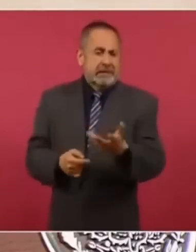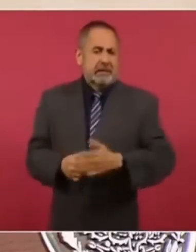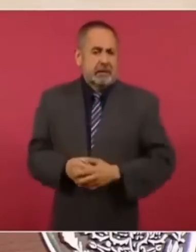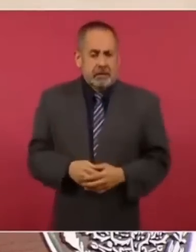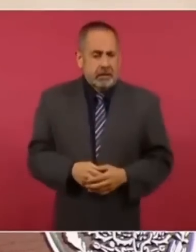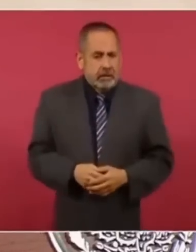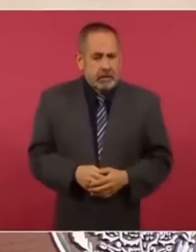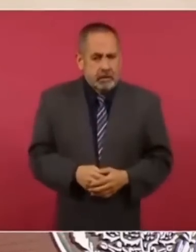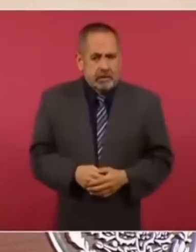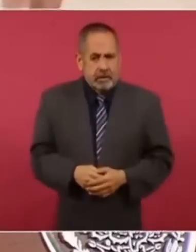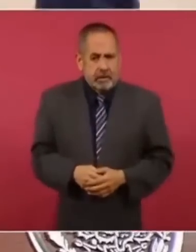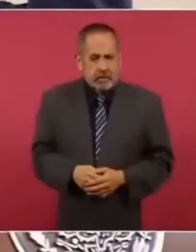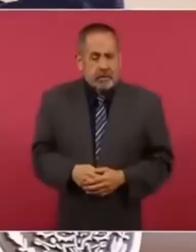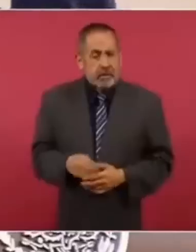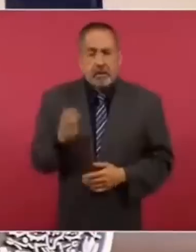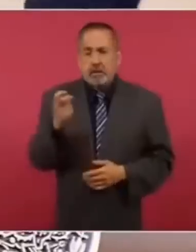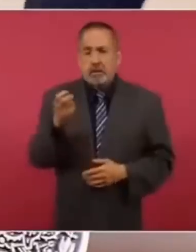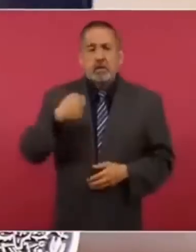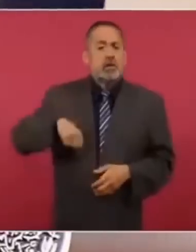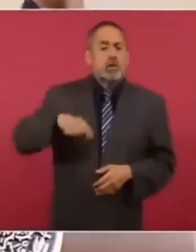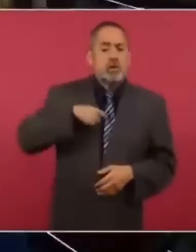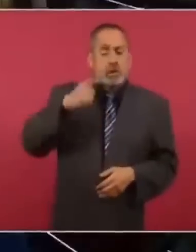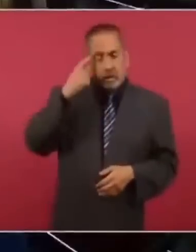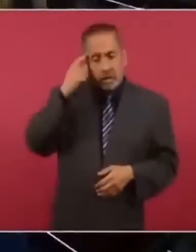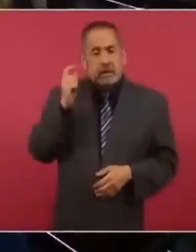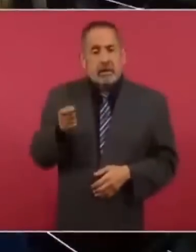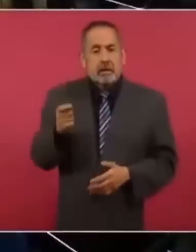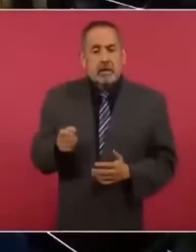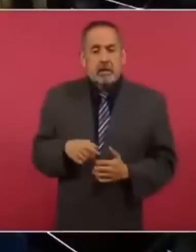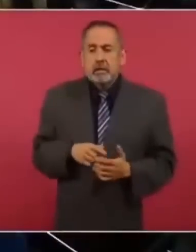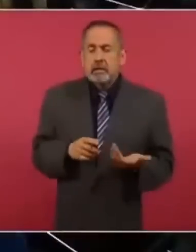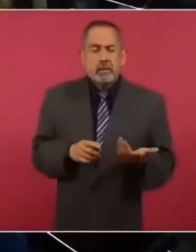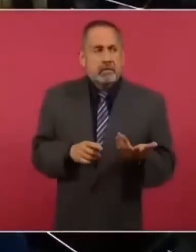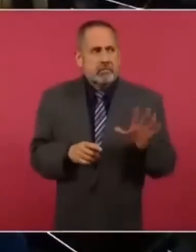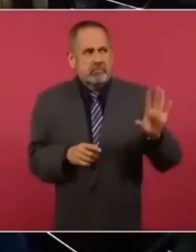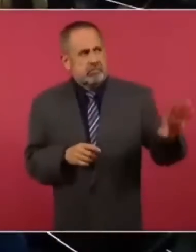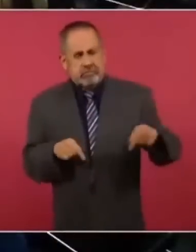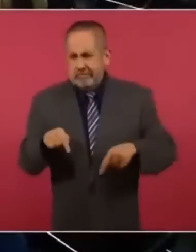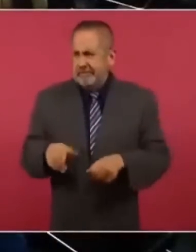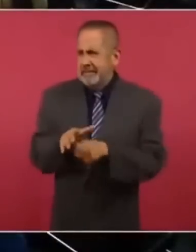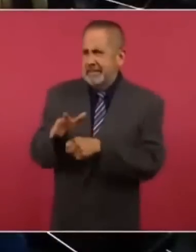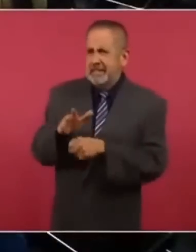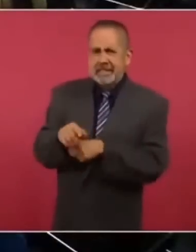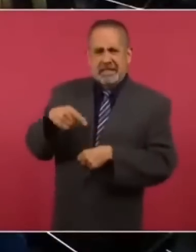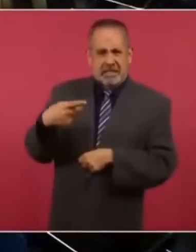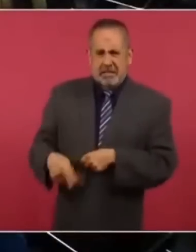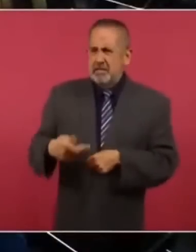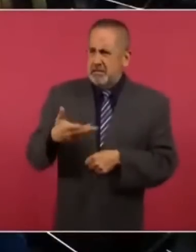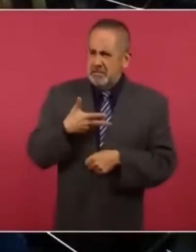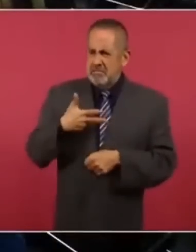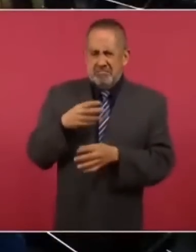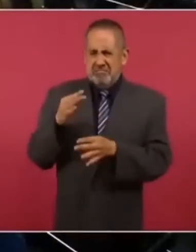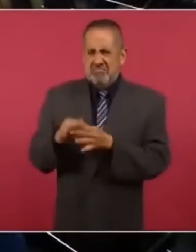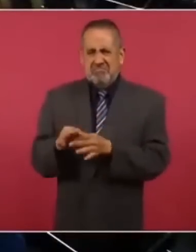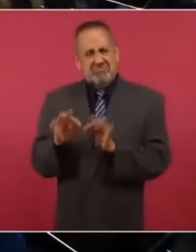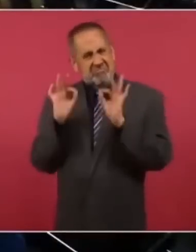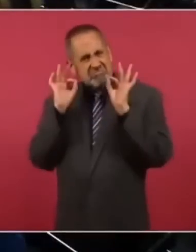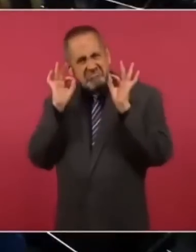Además, nosotros no tenemos que ir a buscar ejemplos a otros países.